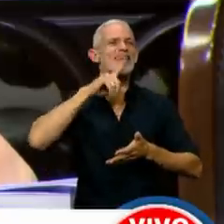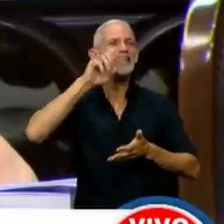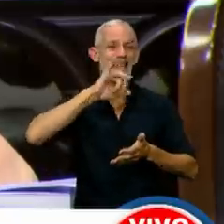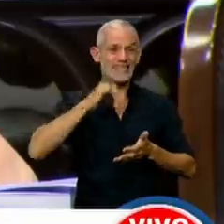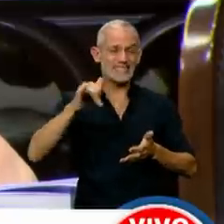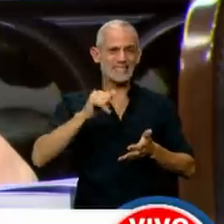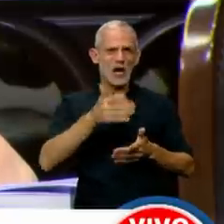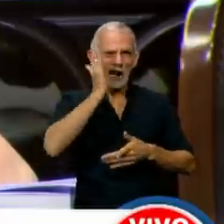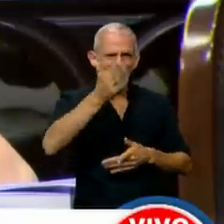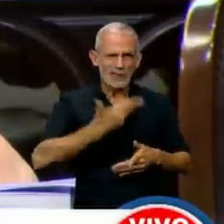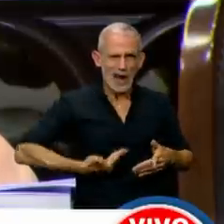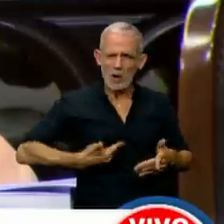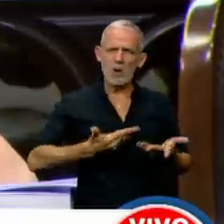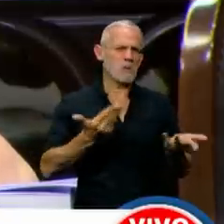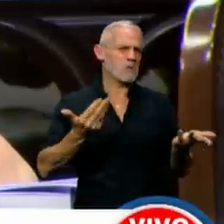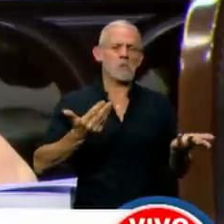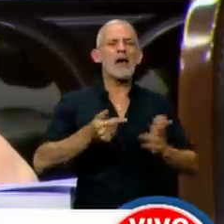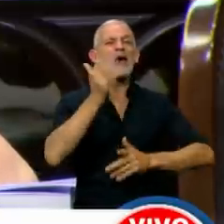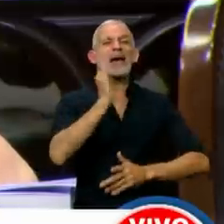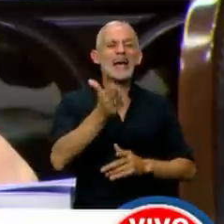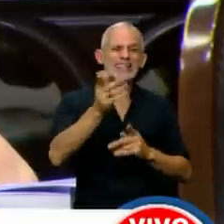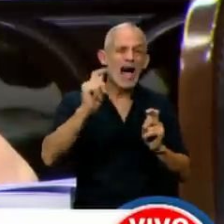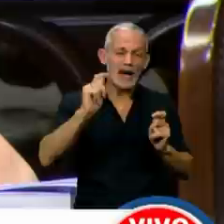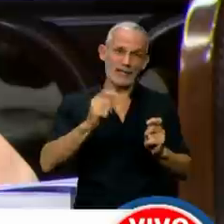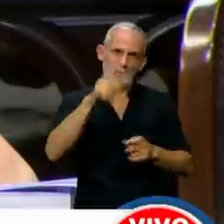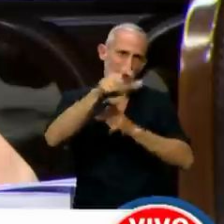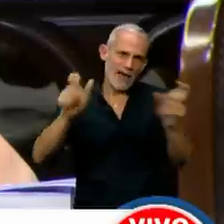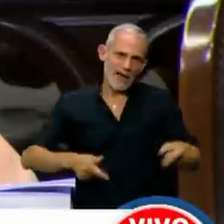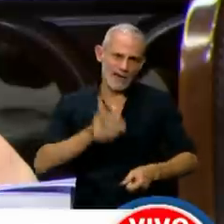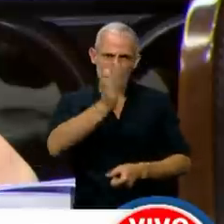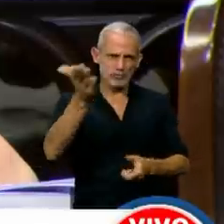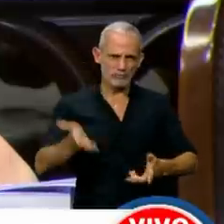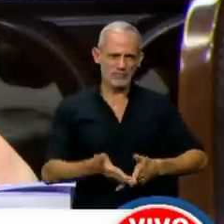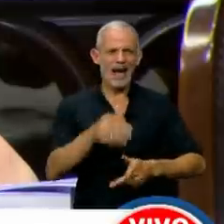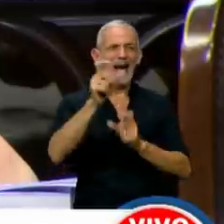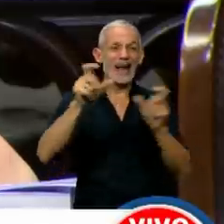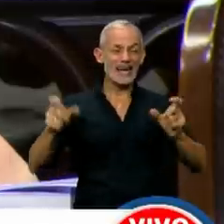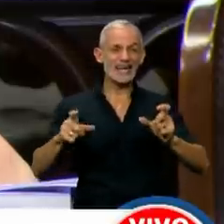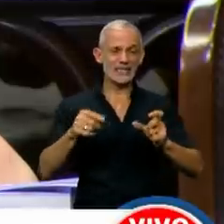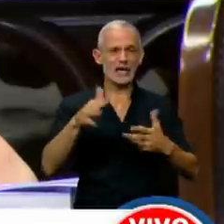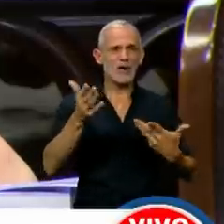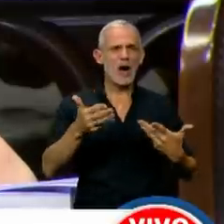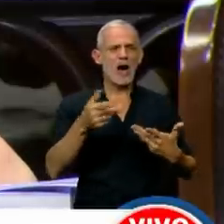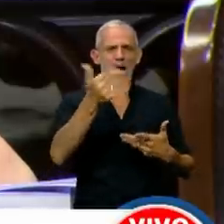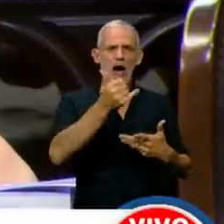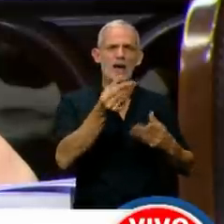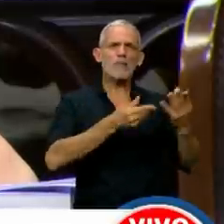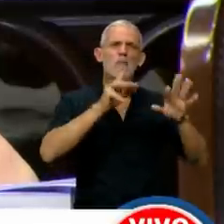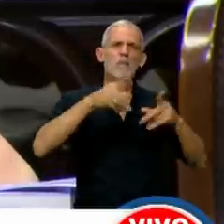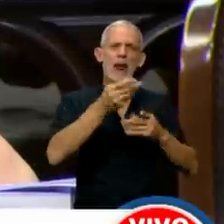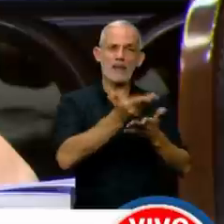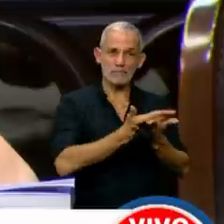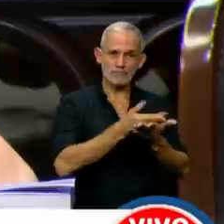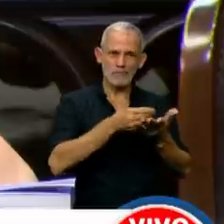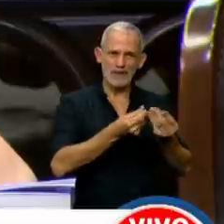gobierno a nuestro gobierno no lo están castigando sino que están castigando a la gente a la gente que se va a ver más favorecida por la política